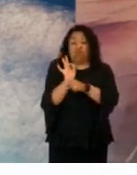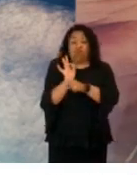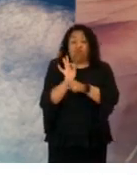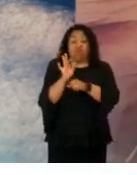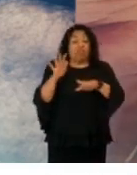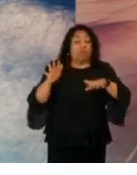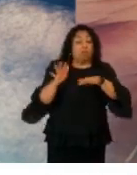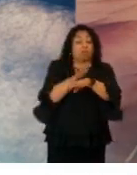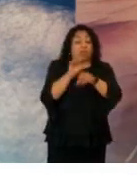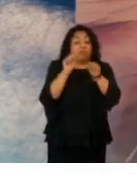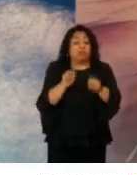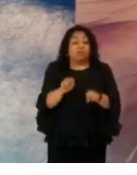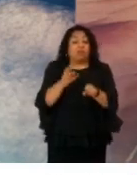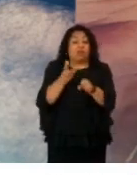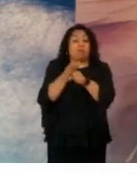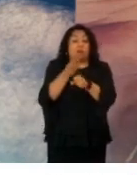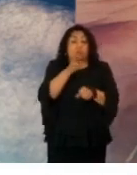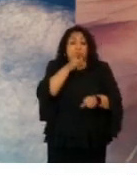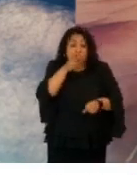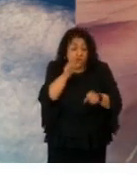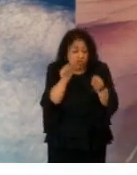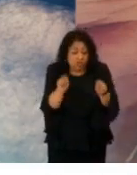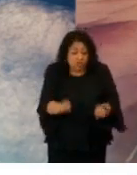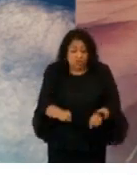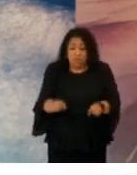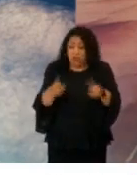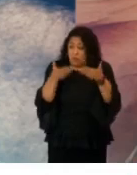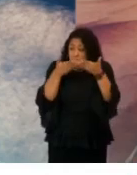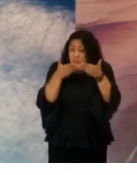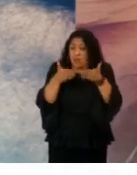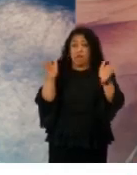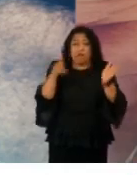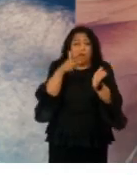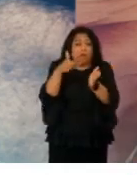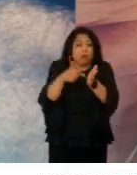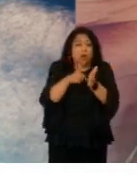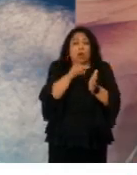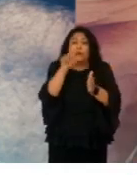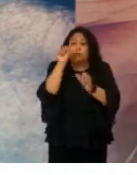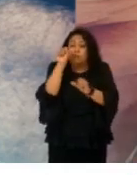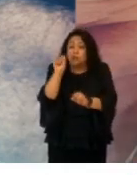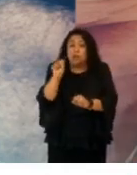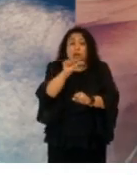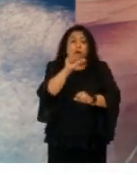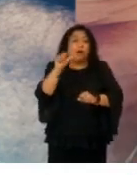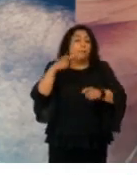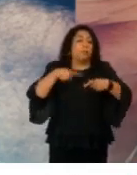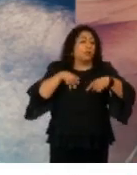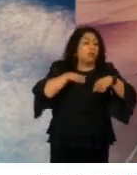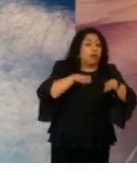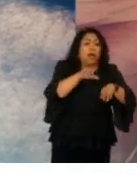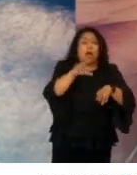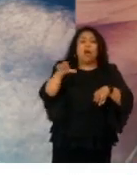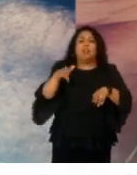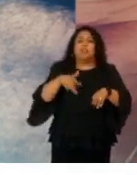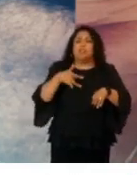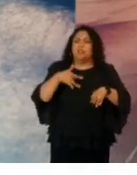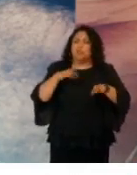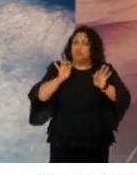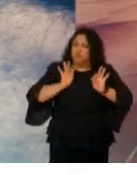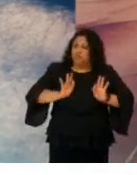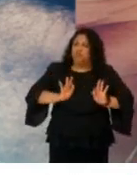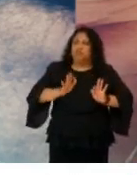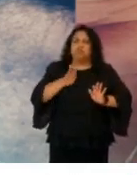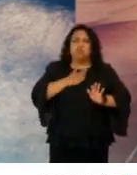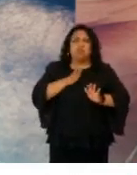cambiar el sistema, de mejorar el sistema, de abrirle más espacios a los sindicatos, a trabajadores, a que la gente se sienta más cómoda, que pueda exigir